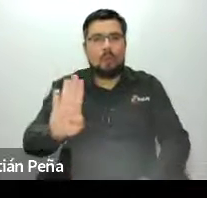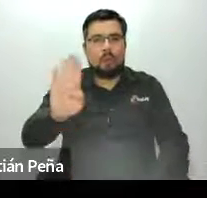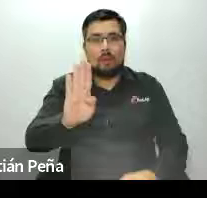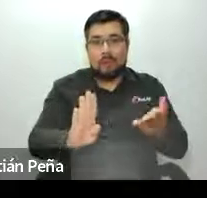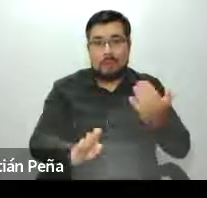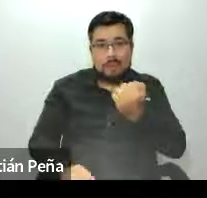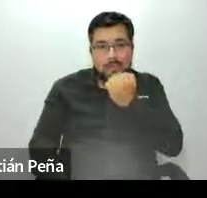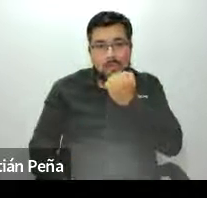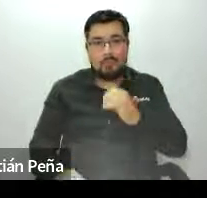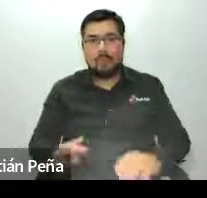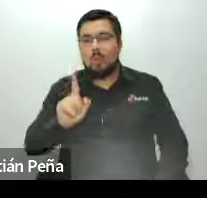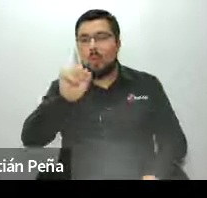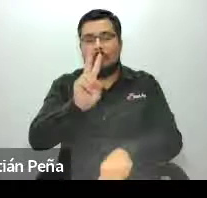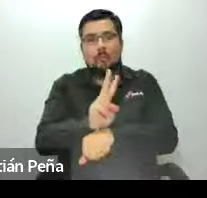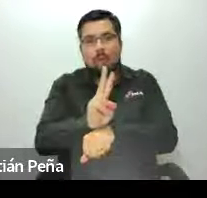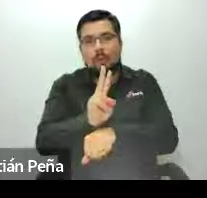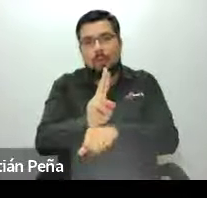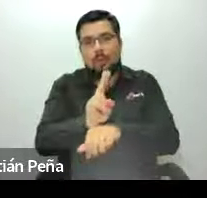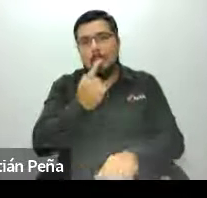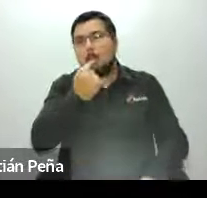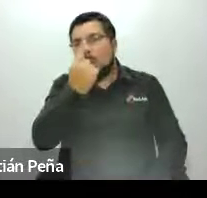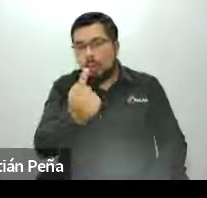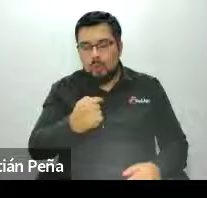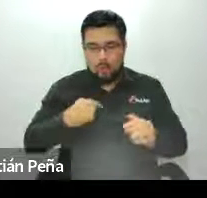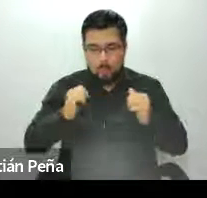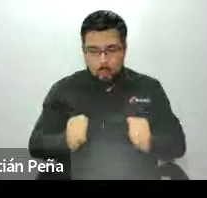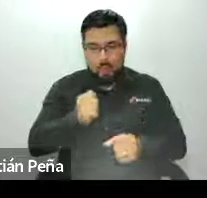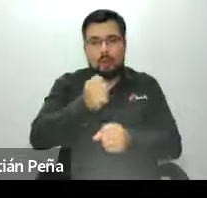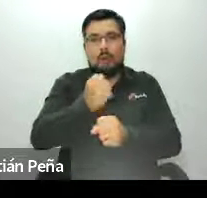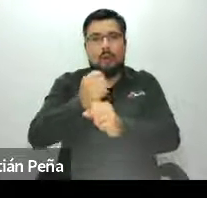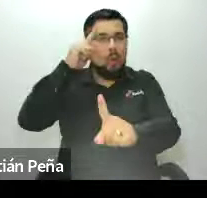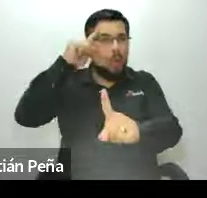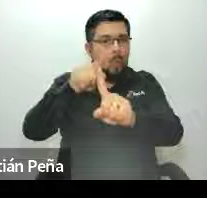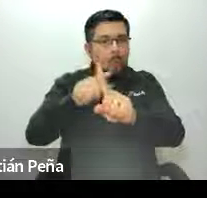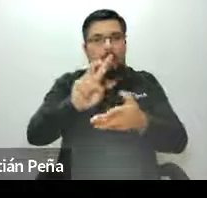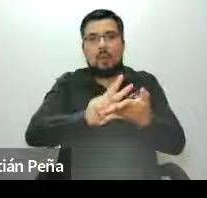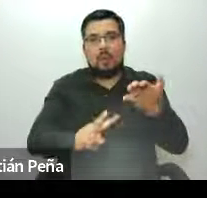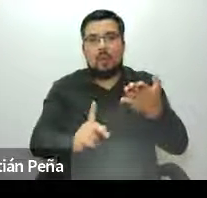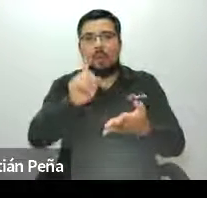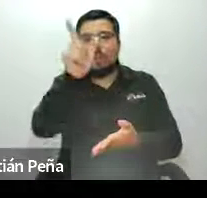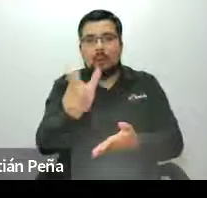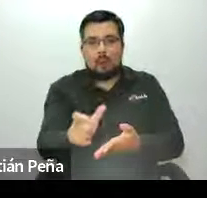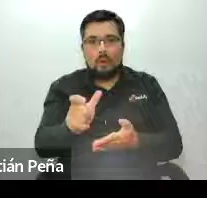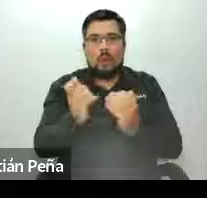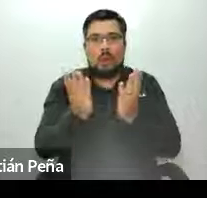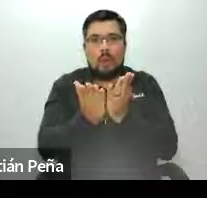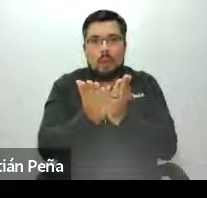preguntaba, efectivamente yo pueda trabajar con un objetivo de lectura si un estudiante no está leyendo y está en sexto básico y yo quiero trabajar, ¿no es cierto?